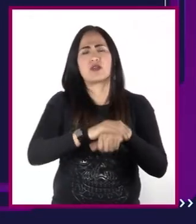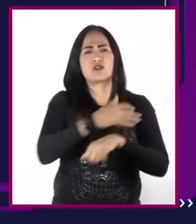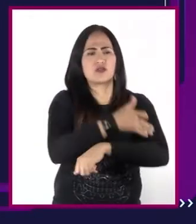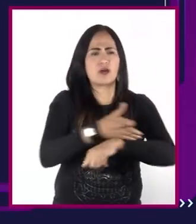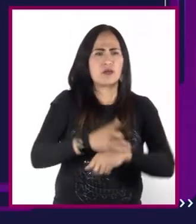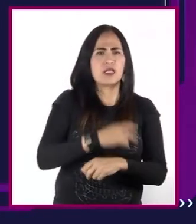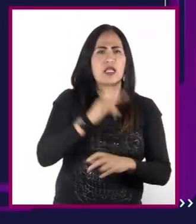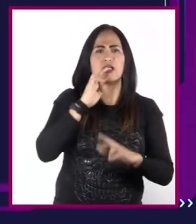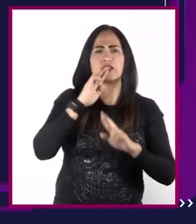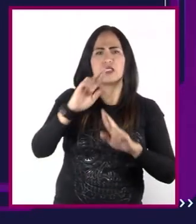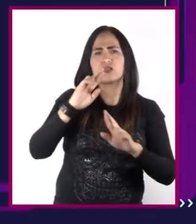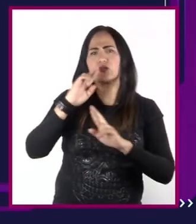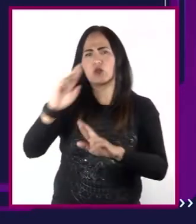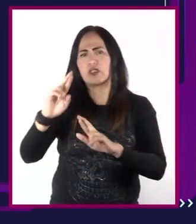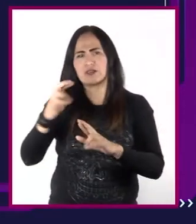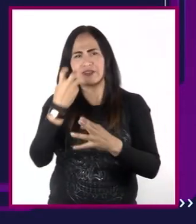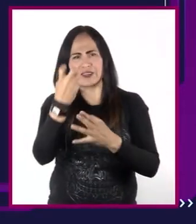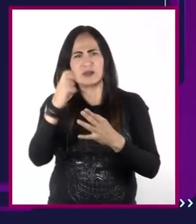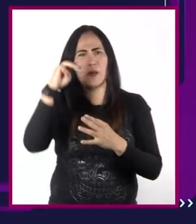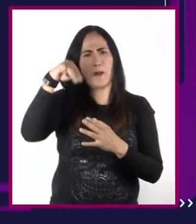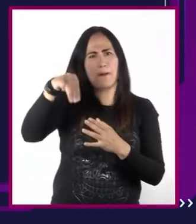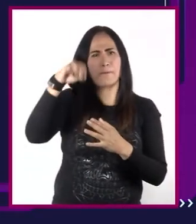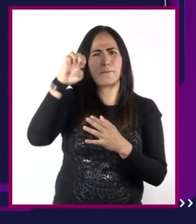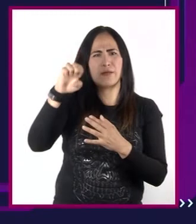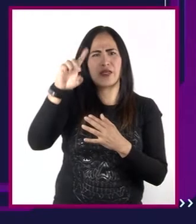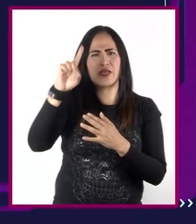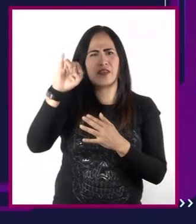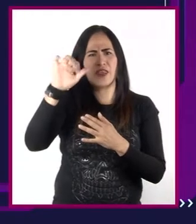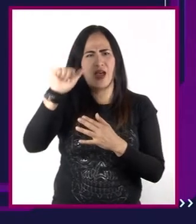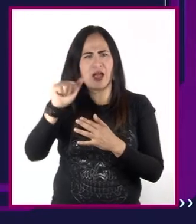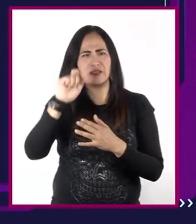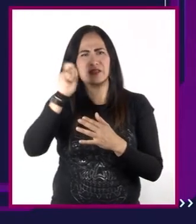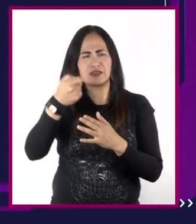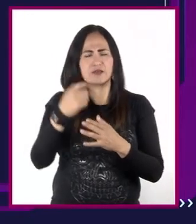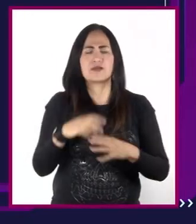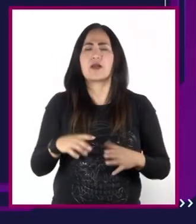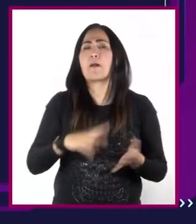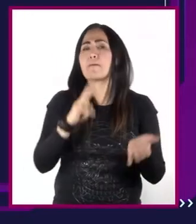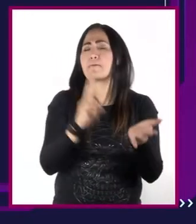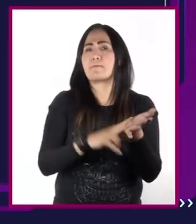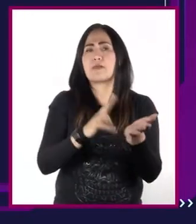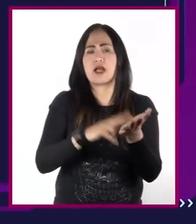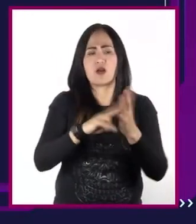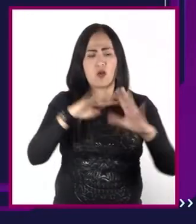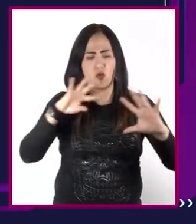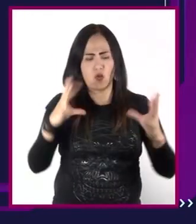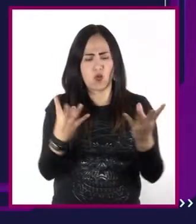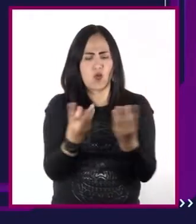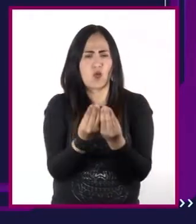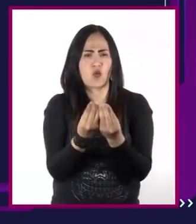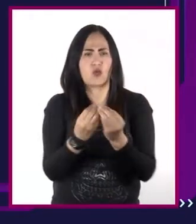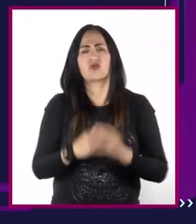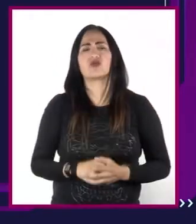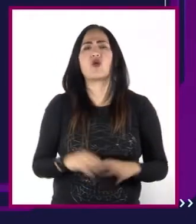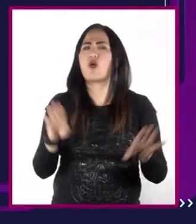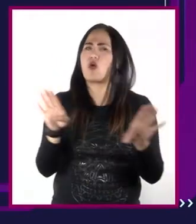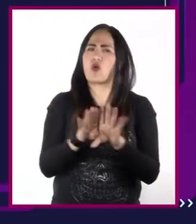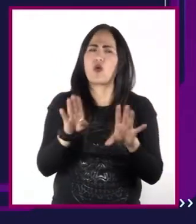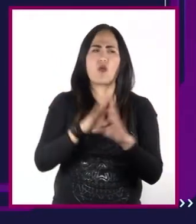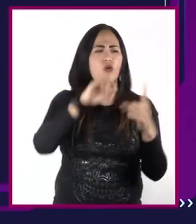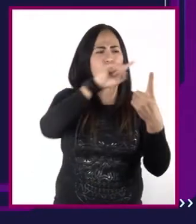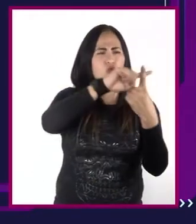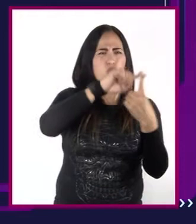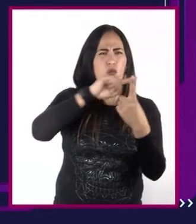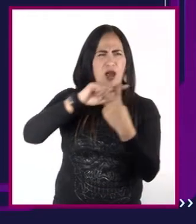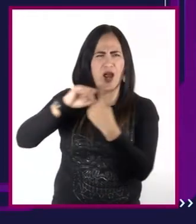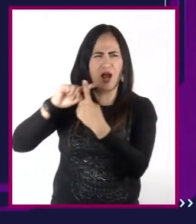familiares. Como ustedes saben, la media aritmética es el valor característico de un conjunto de datos, que se obtiene al sumar todos